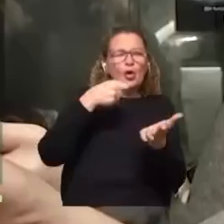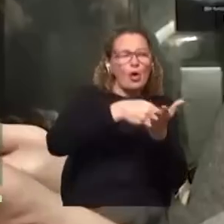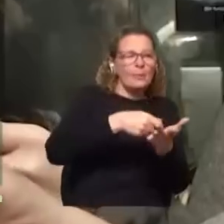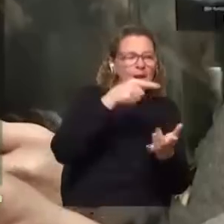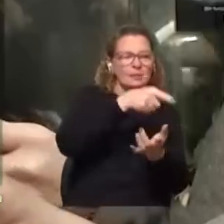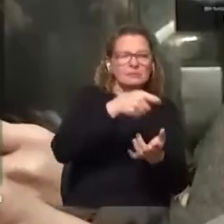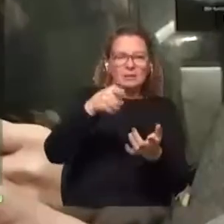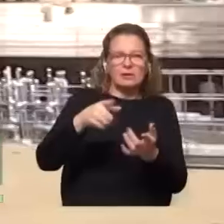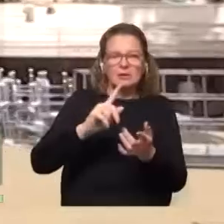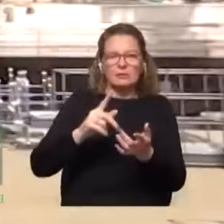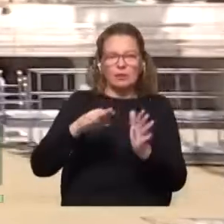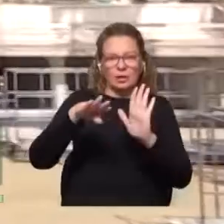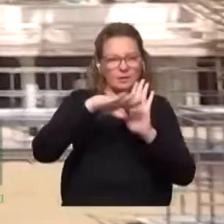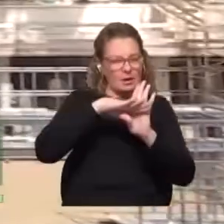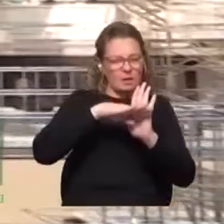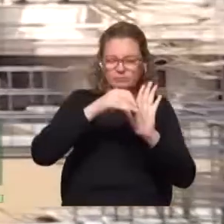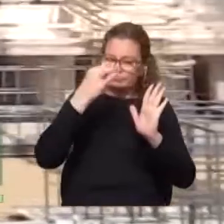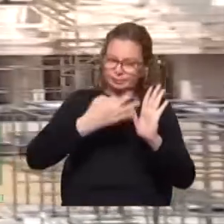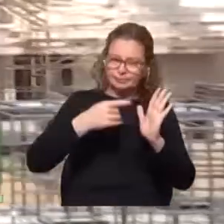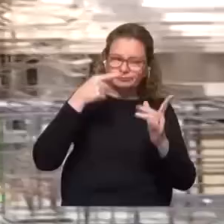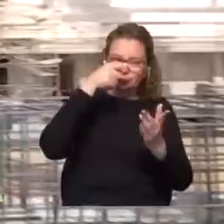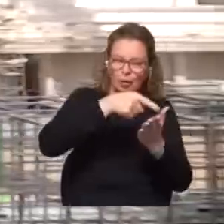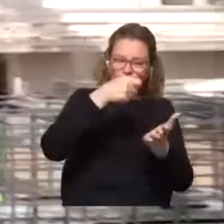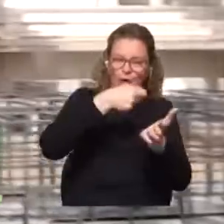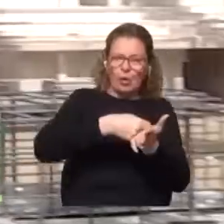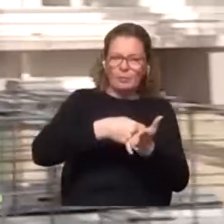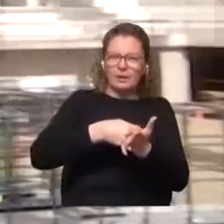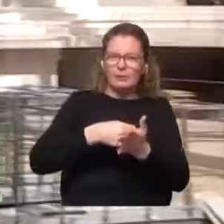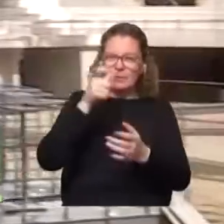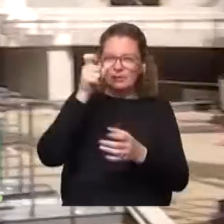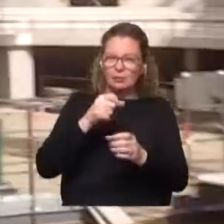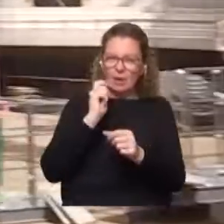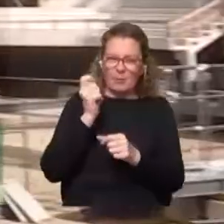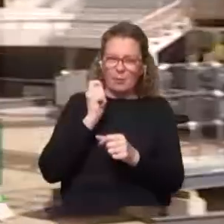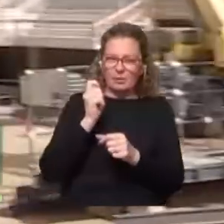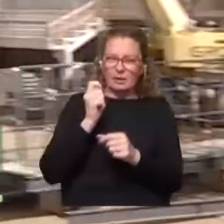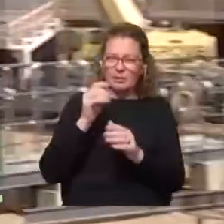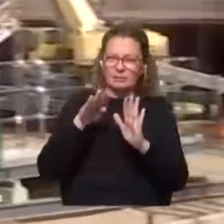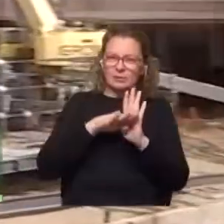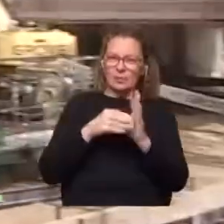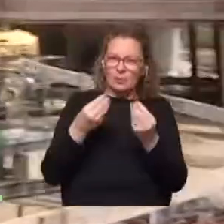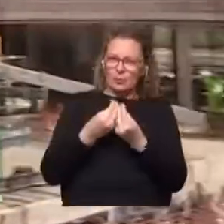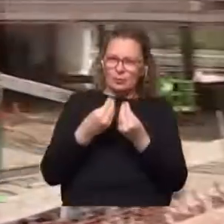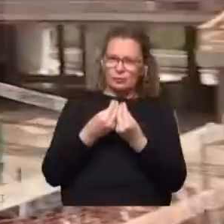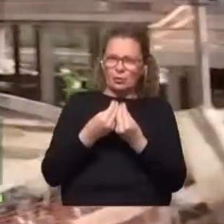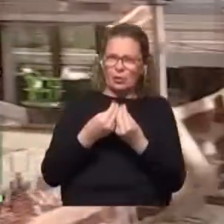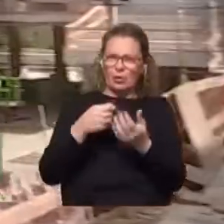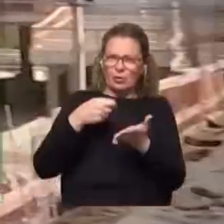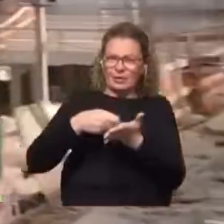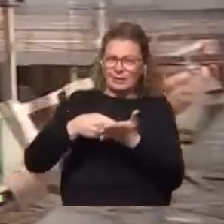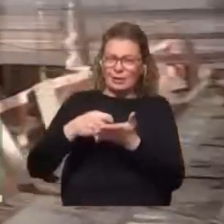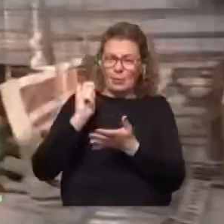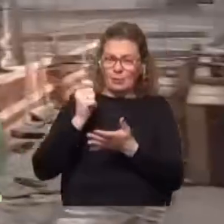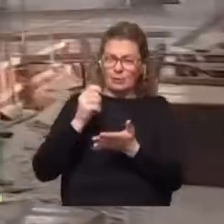la regla y no la excepción en normas que indudablemente un funcionario público debería de tener mucho celo no en que los dineros públicos